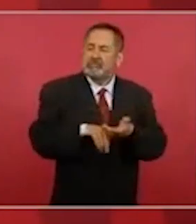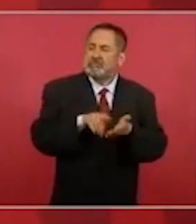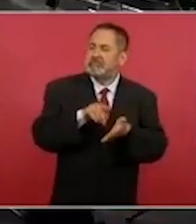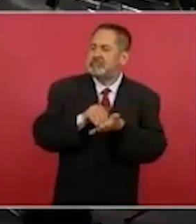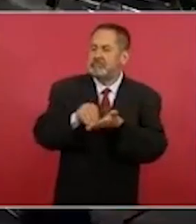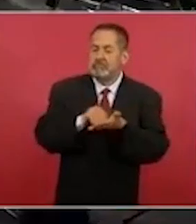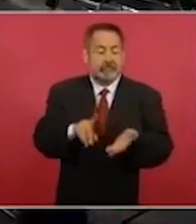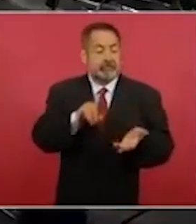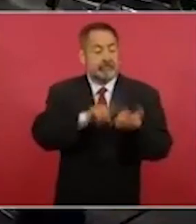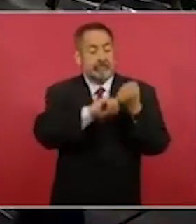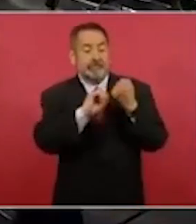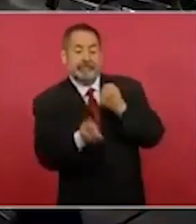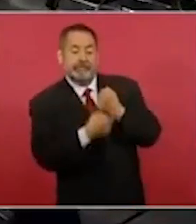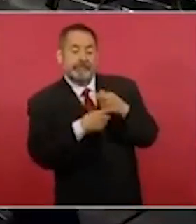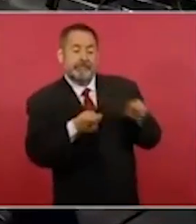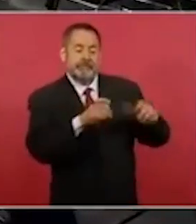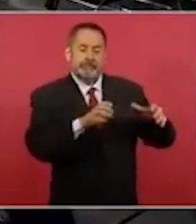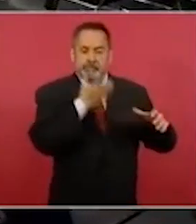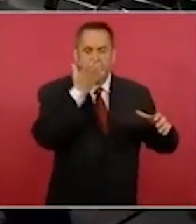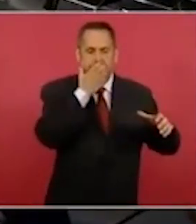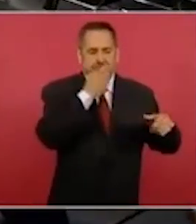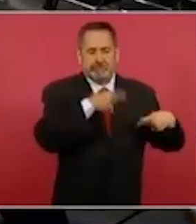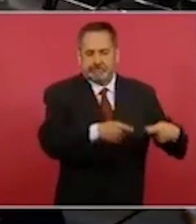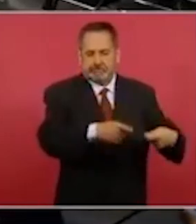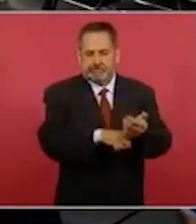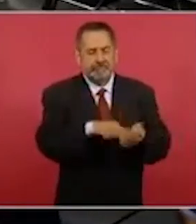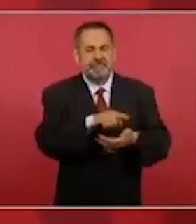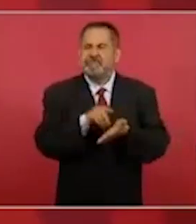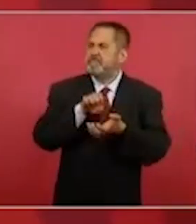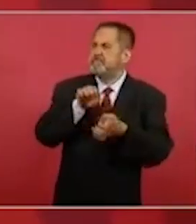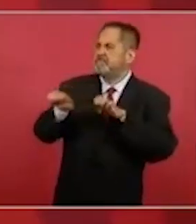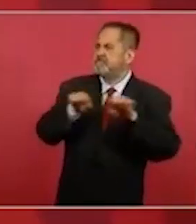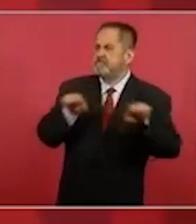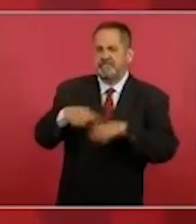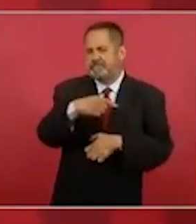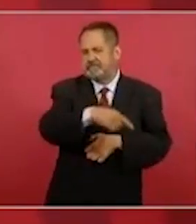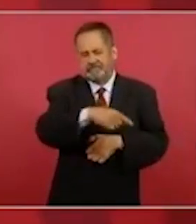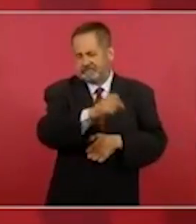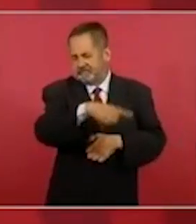de los conservadores de México.